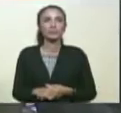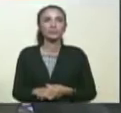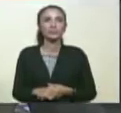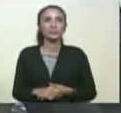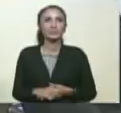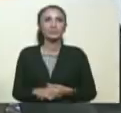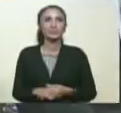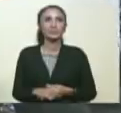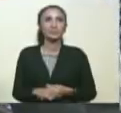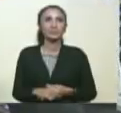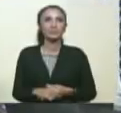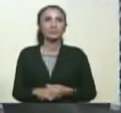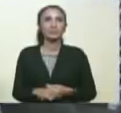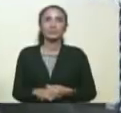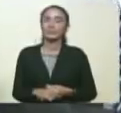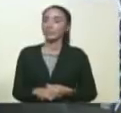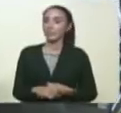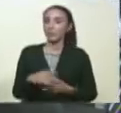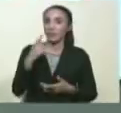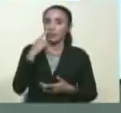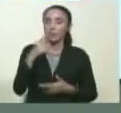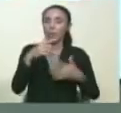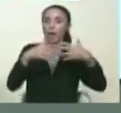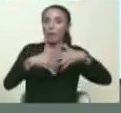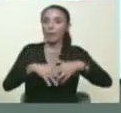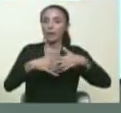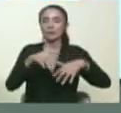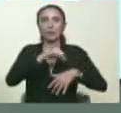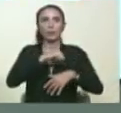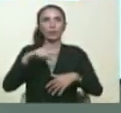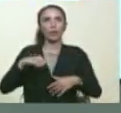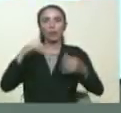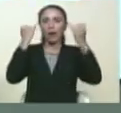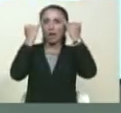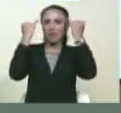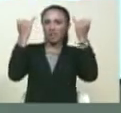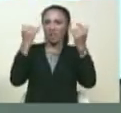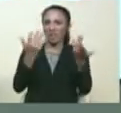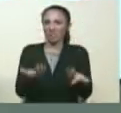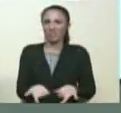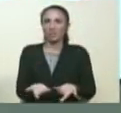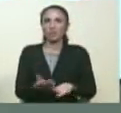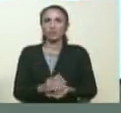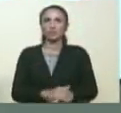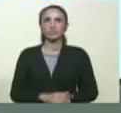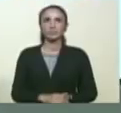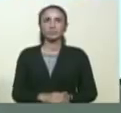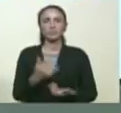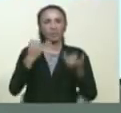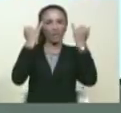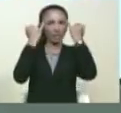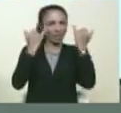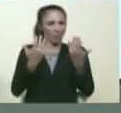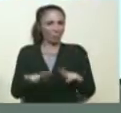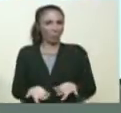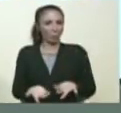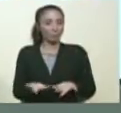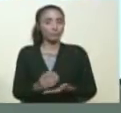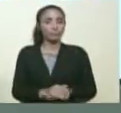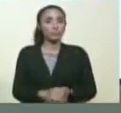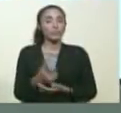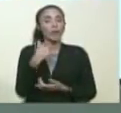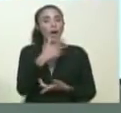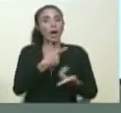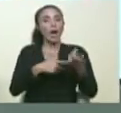Por ahí unos empresarios privados me cogieron la idea. y fundaron las